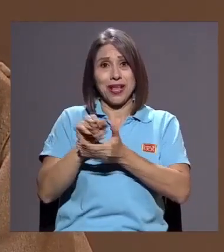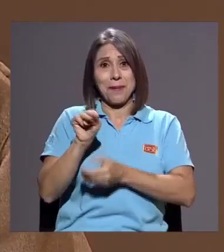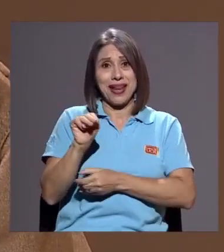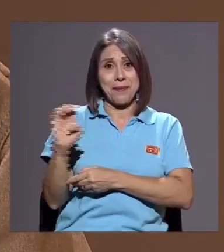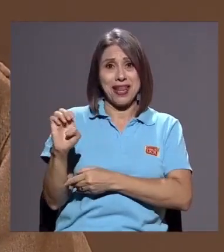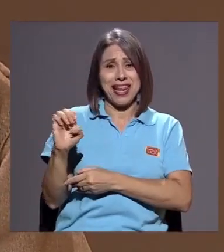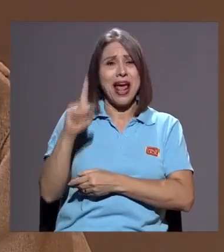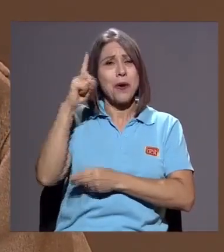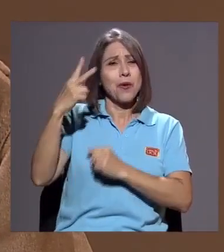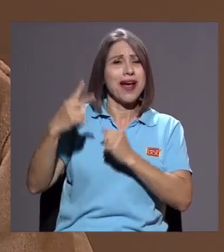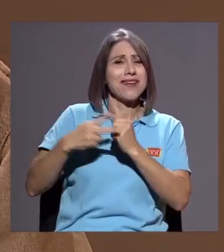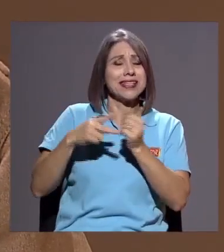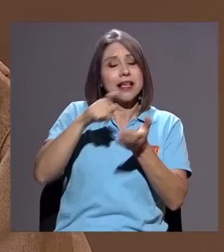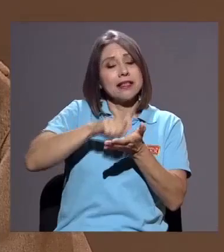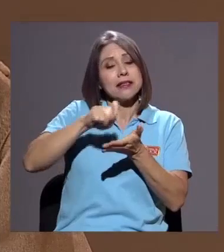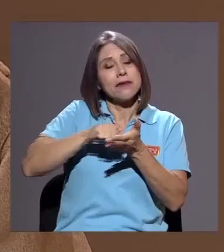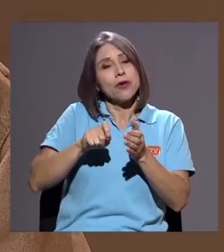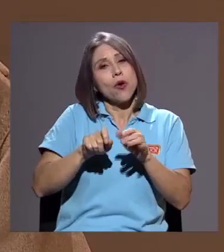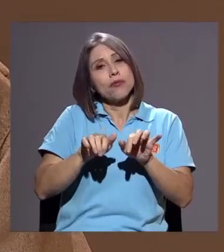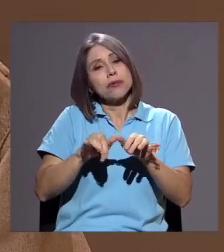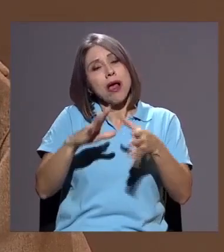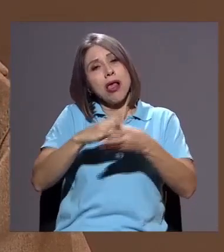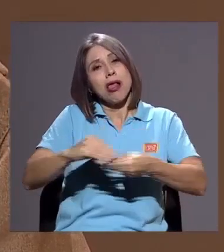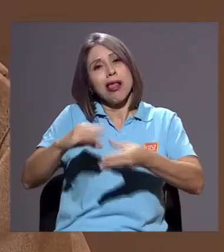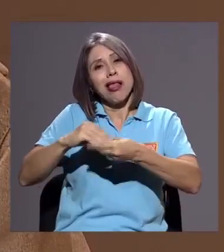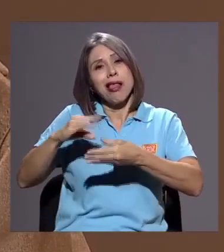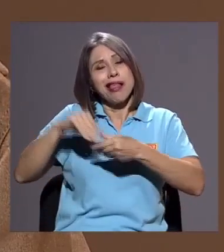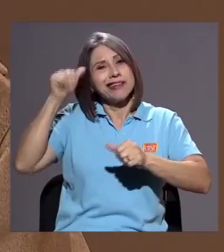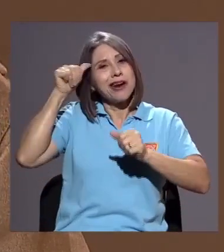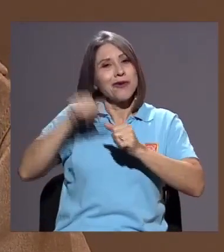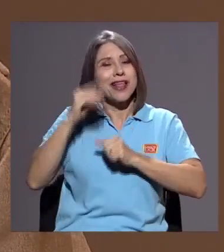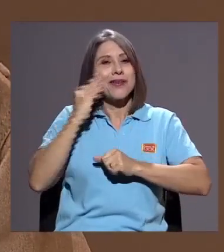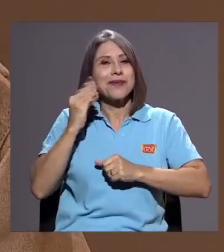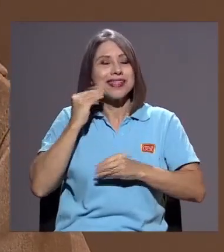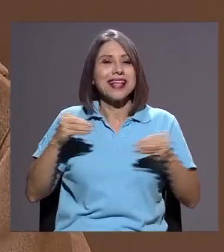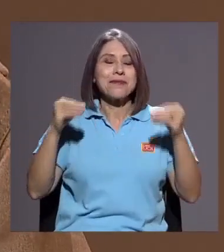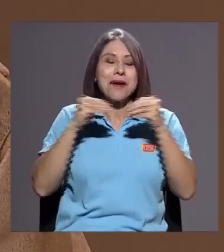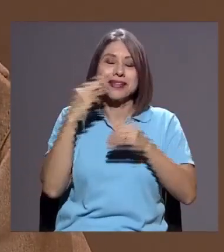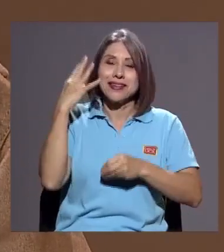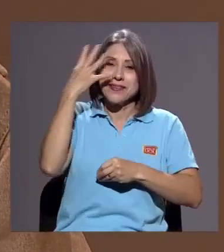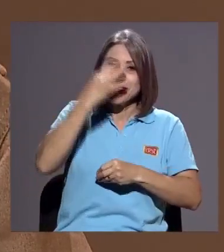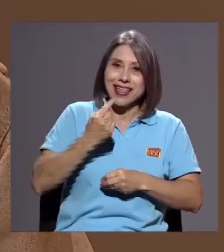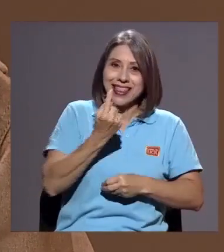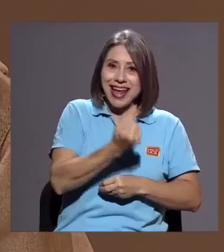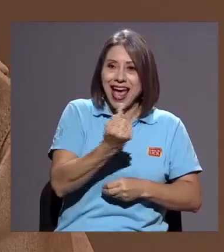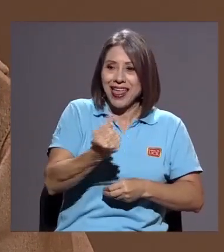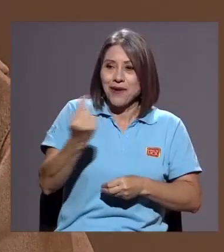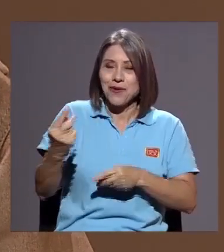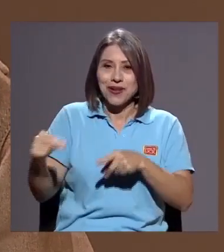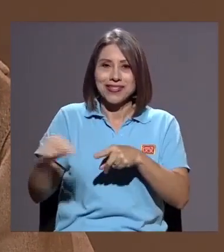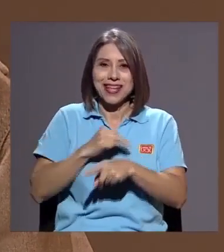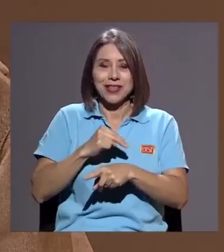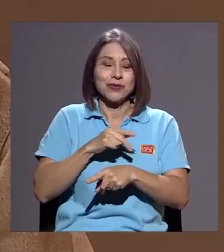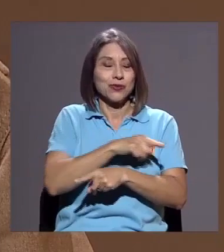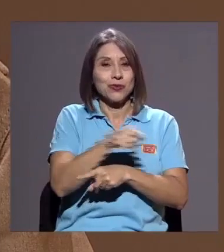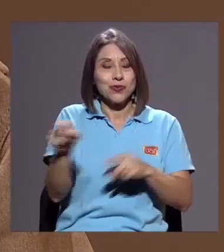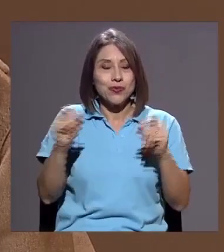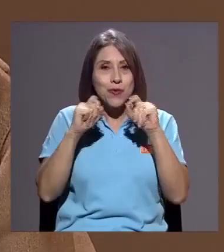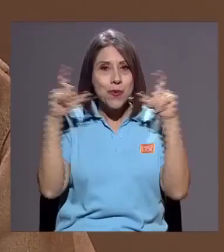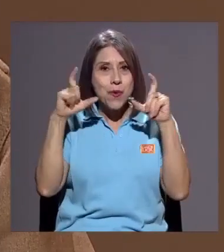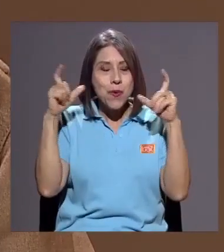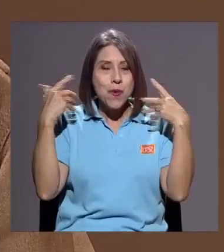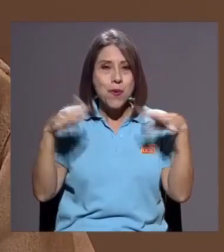una vez un anecdotario recordando las anécdotas más ilustrativas de cada uno de ellos. Y son increíbles los